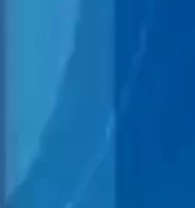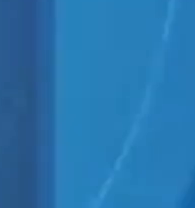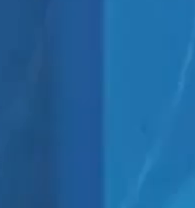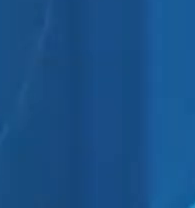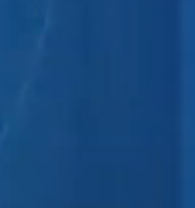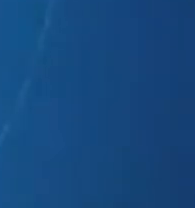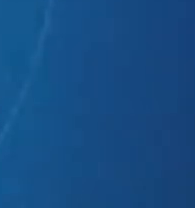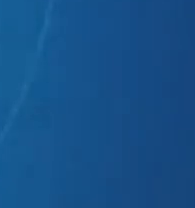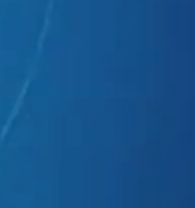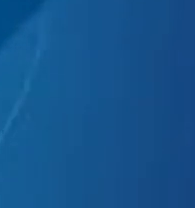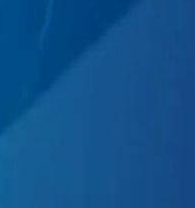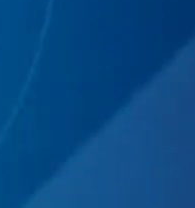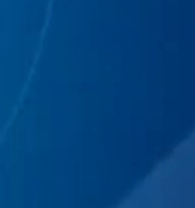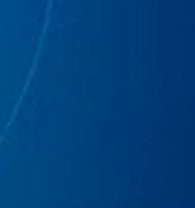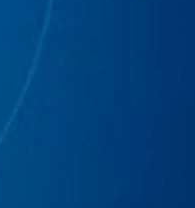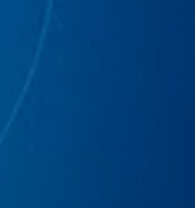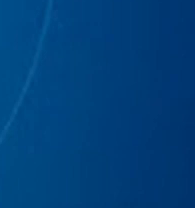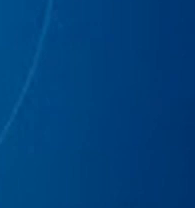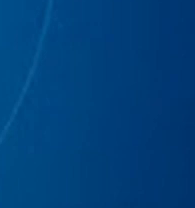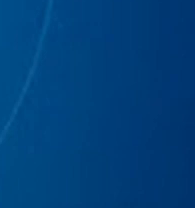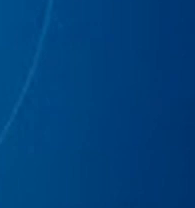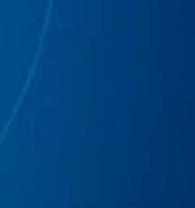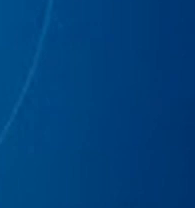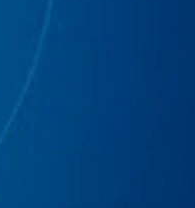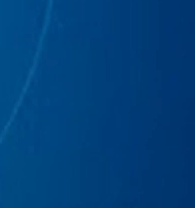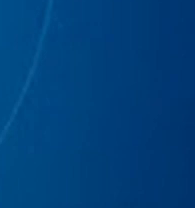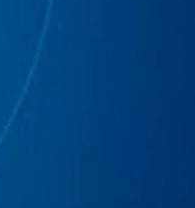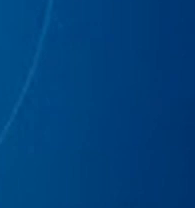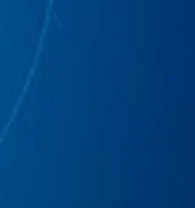RTVC Noticias, emisión fin de semana.